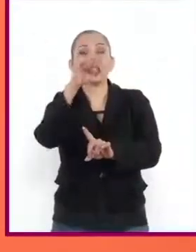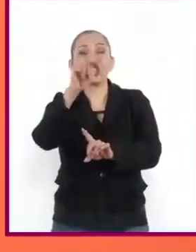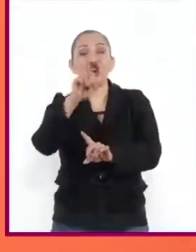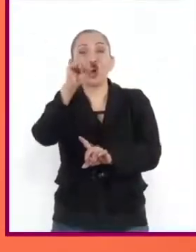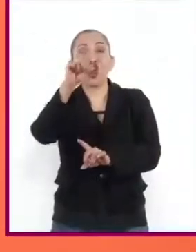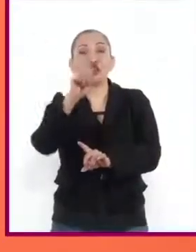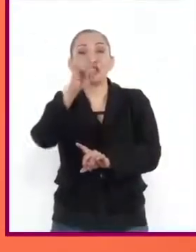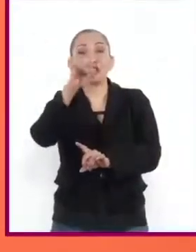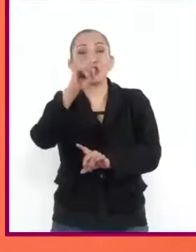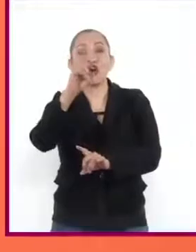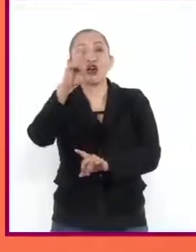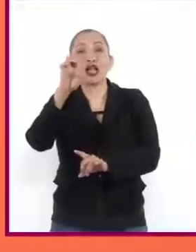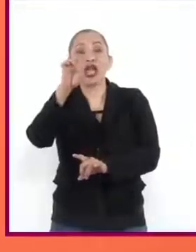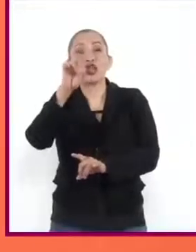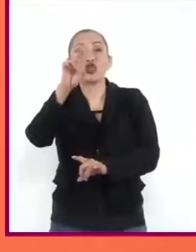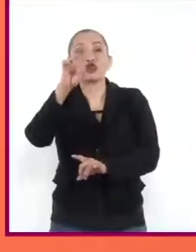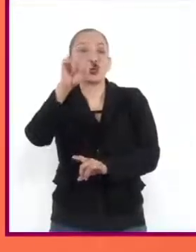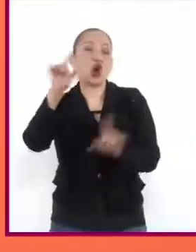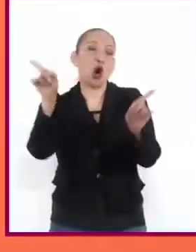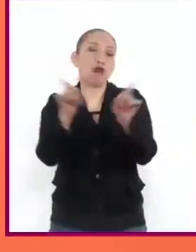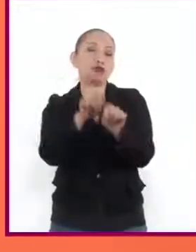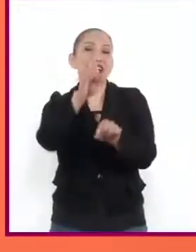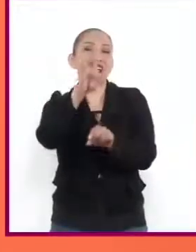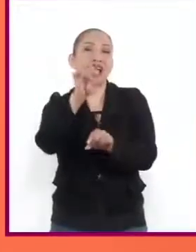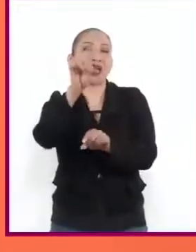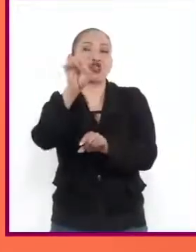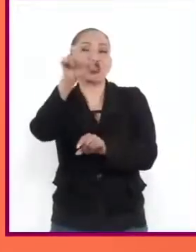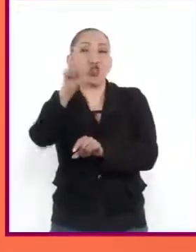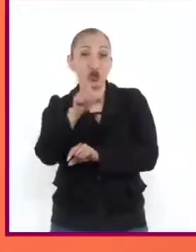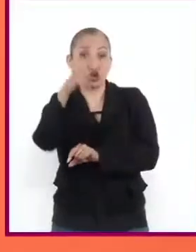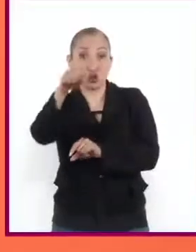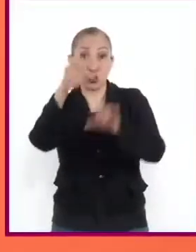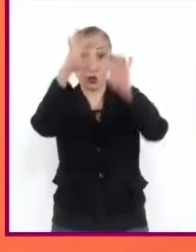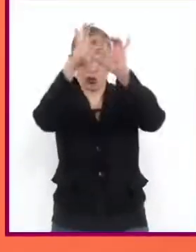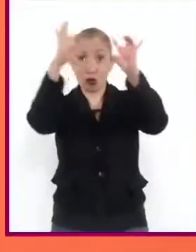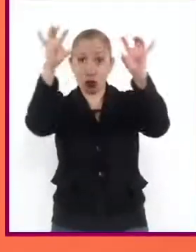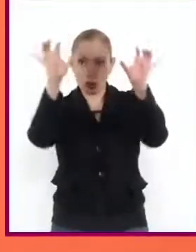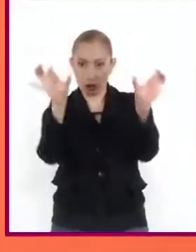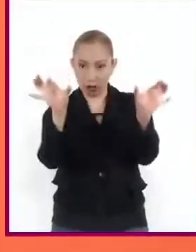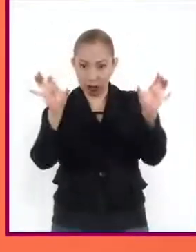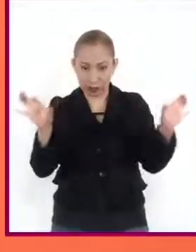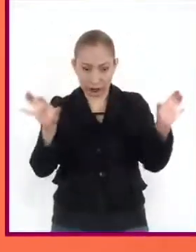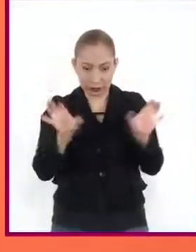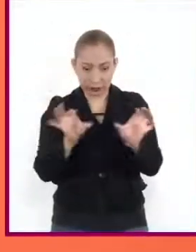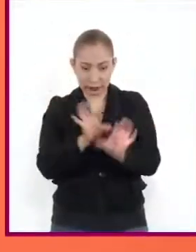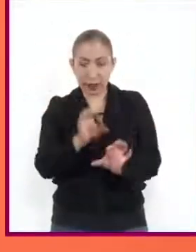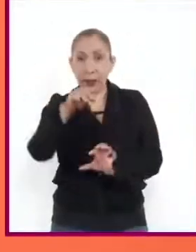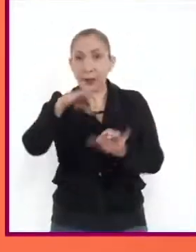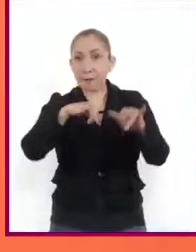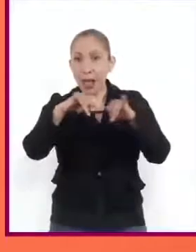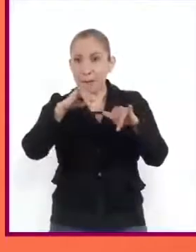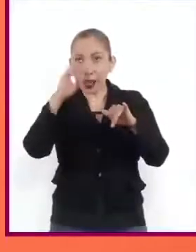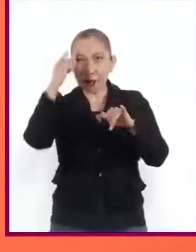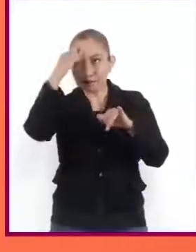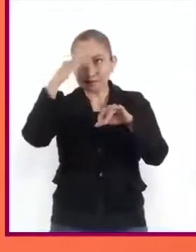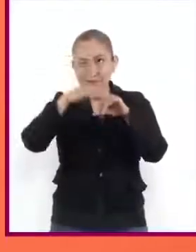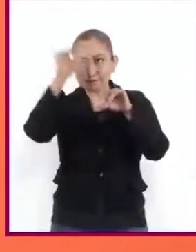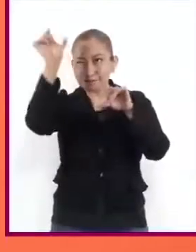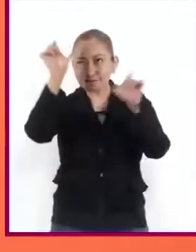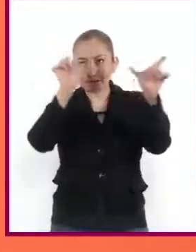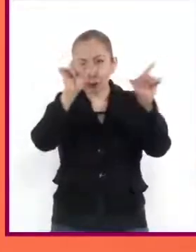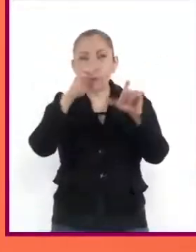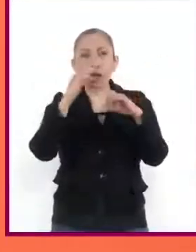de óxido-reducción o redox. Recuerden que su mapa, mientras más ramificaciones presente, reflejará una